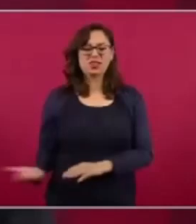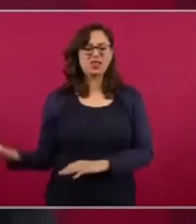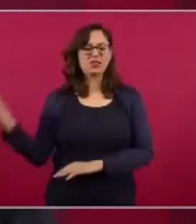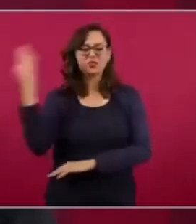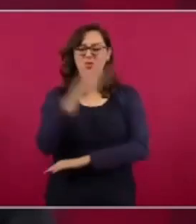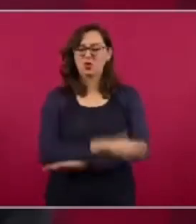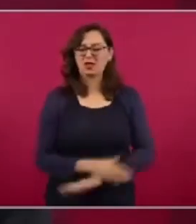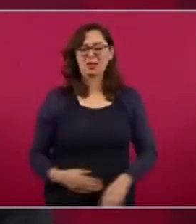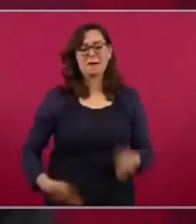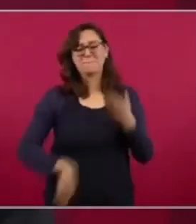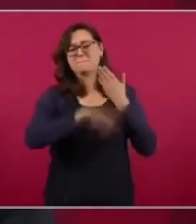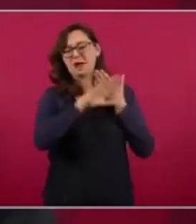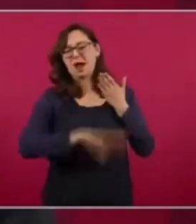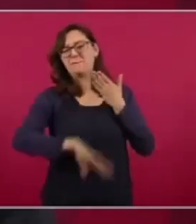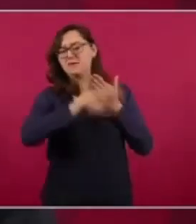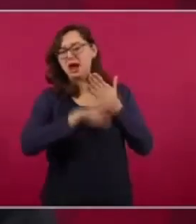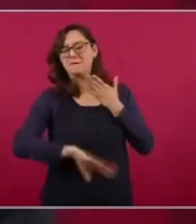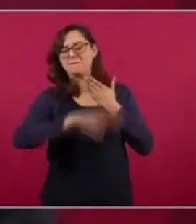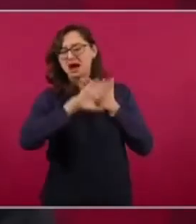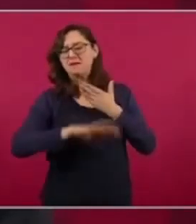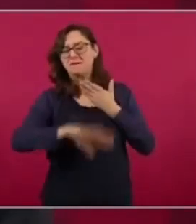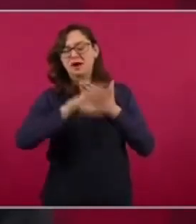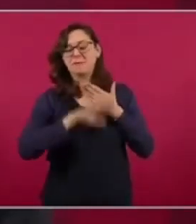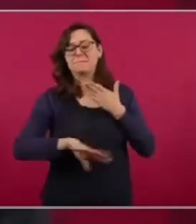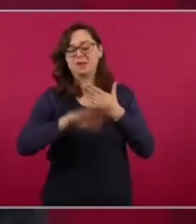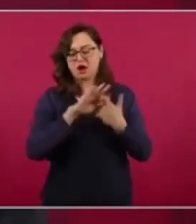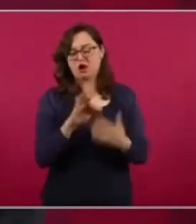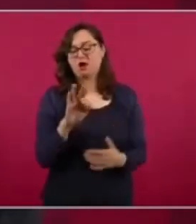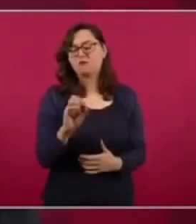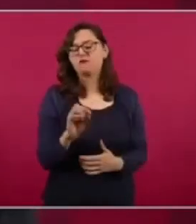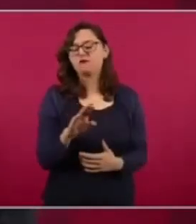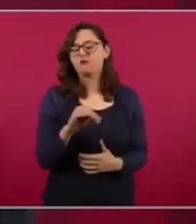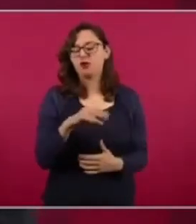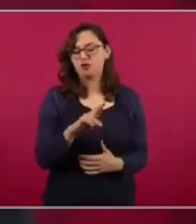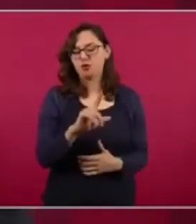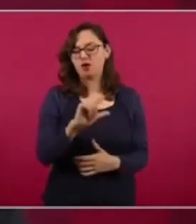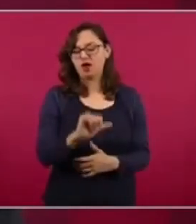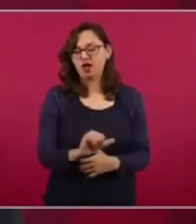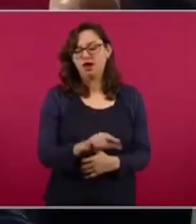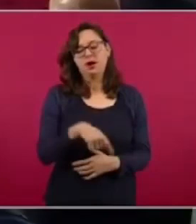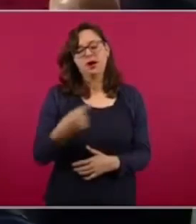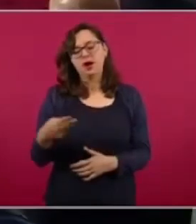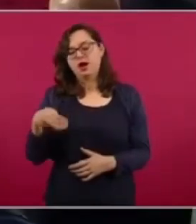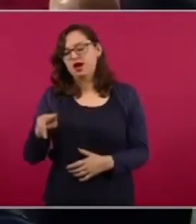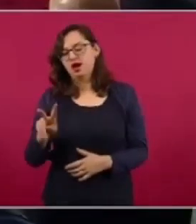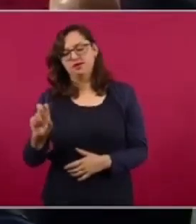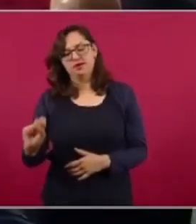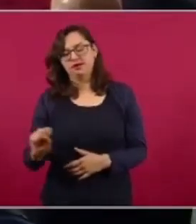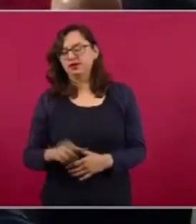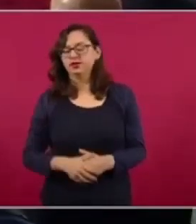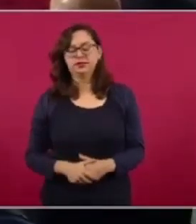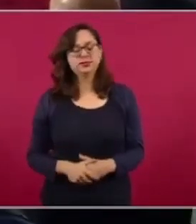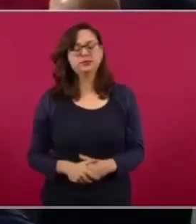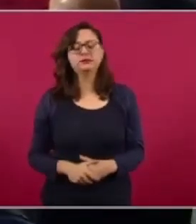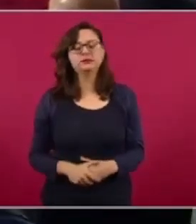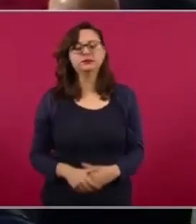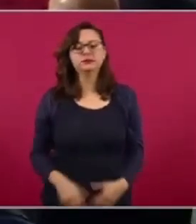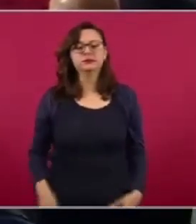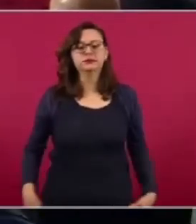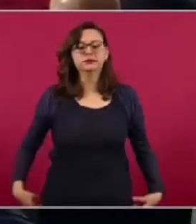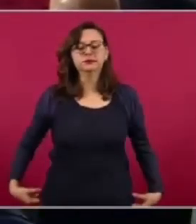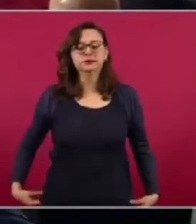Era fórmula, no era no era MBS, era fórmula.